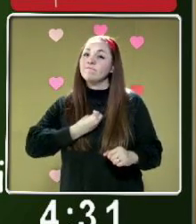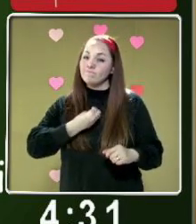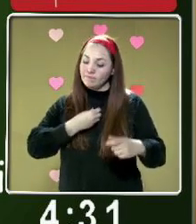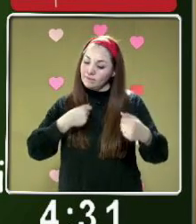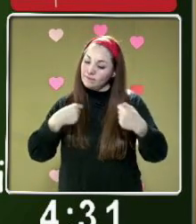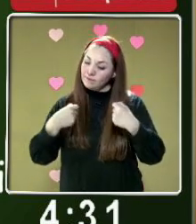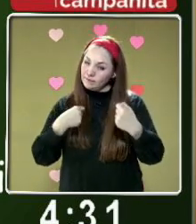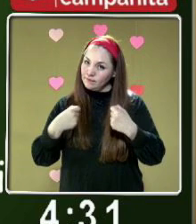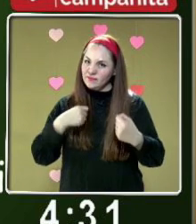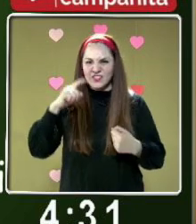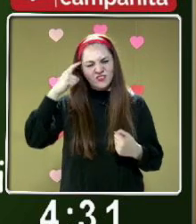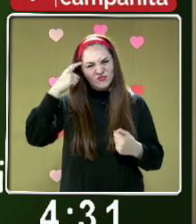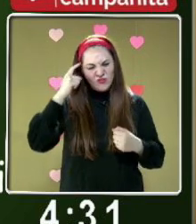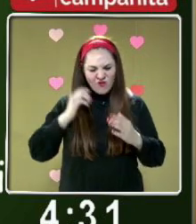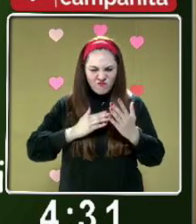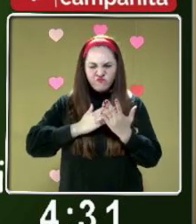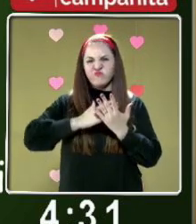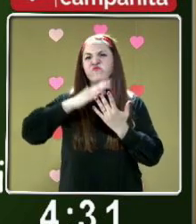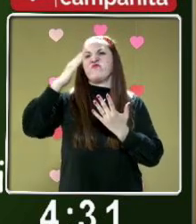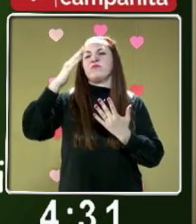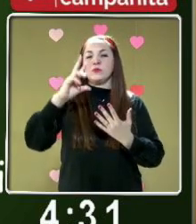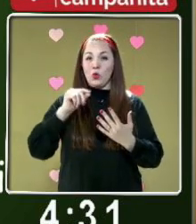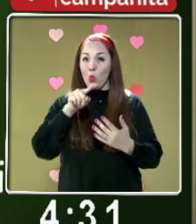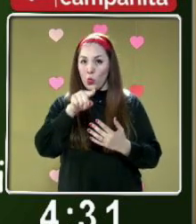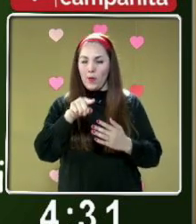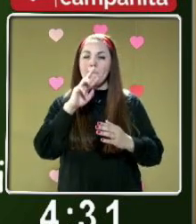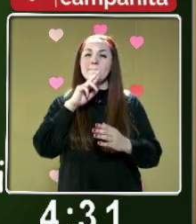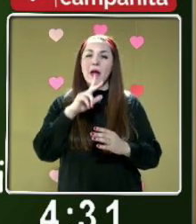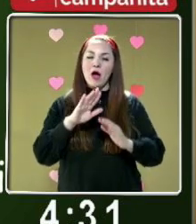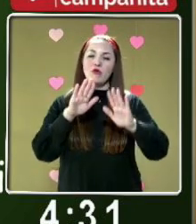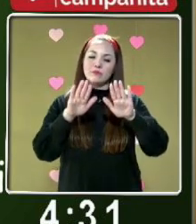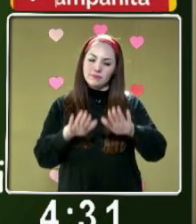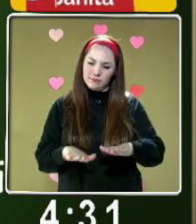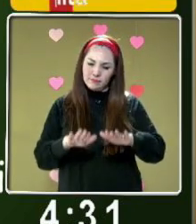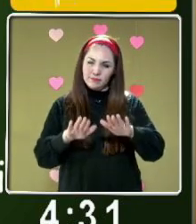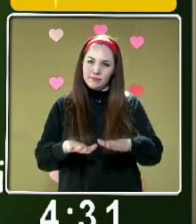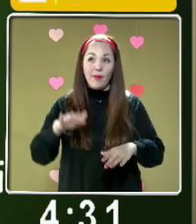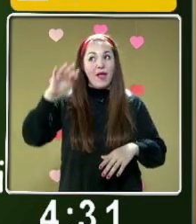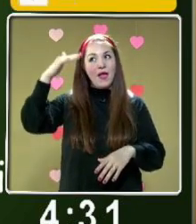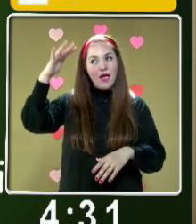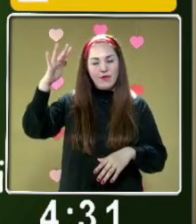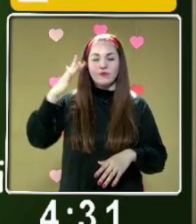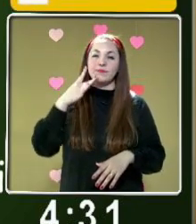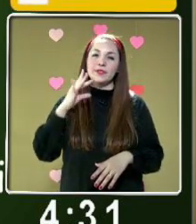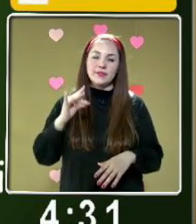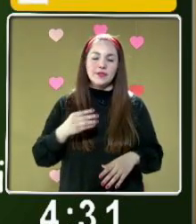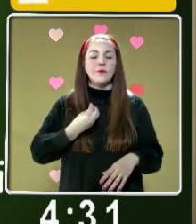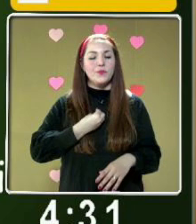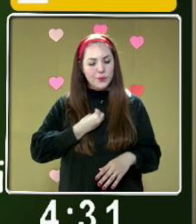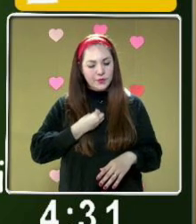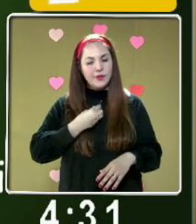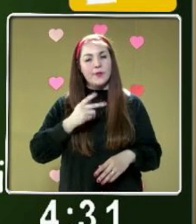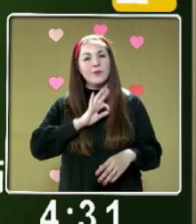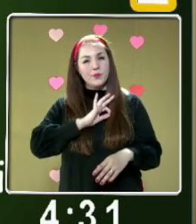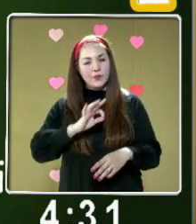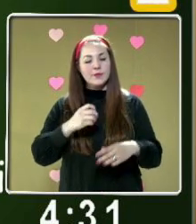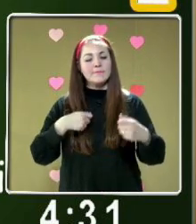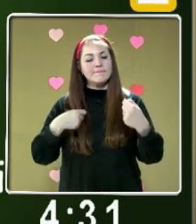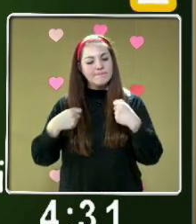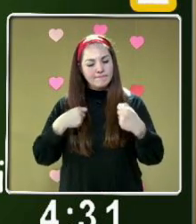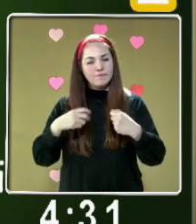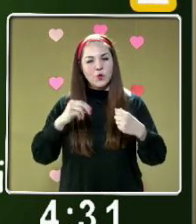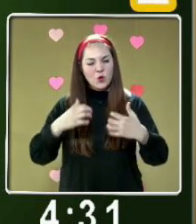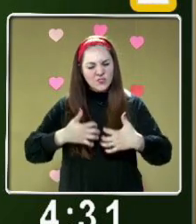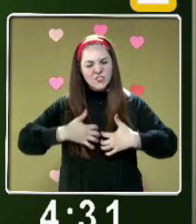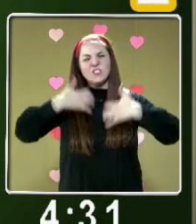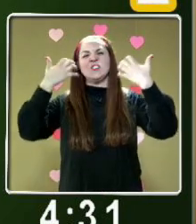su enojo. Y si lo aprenden a hacer desde ahorita, la vida de adultos va a ser mucho más sencilla para ustedes porque no los van a alterar.